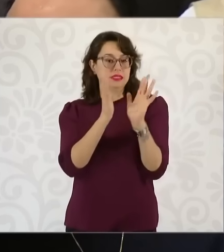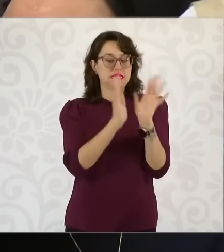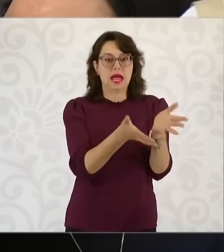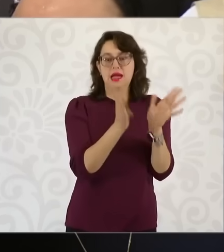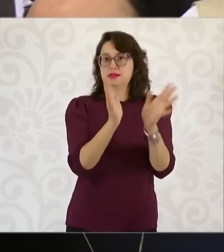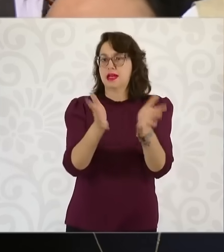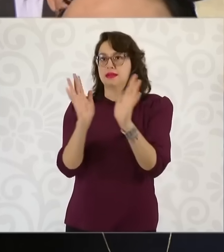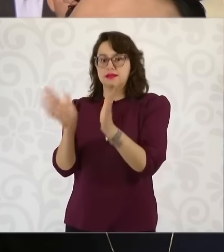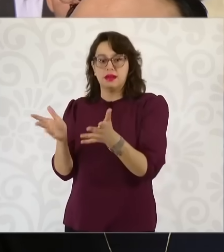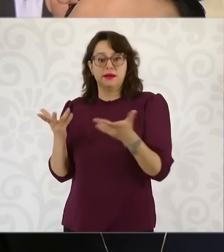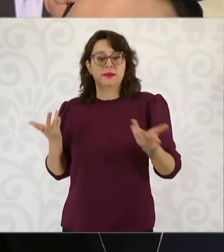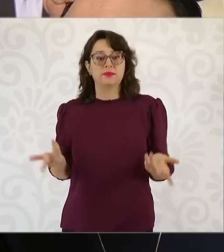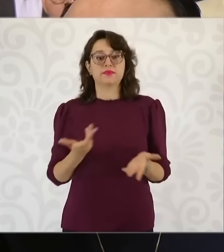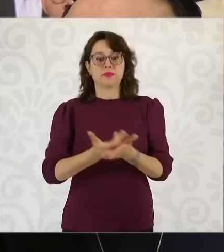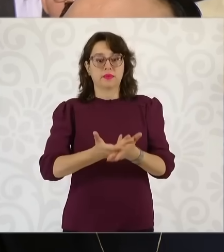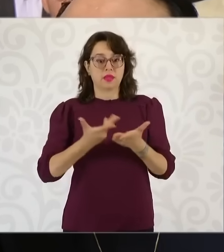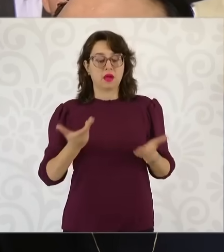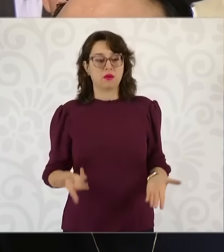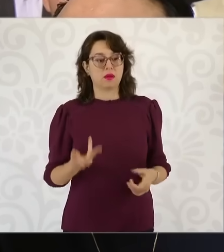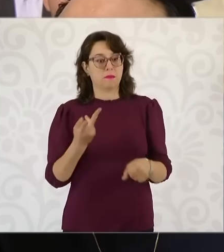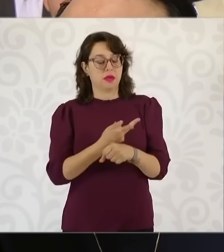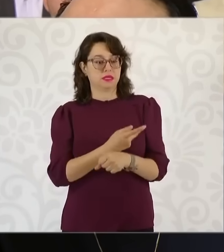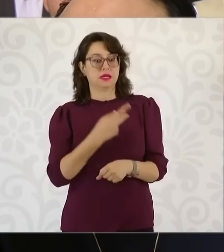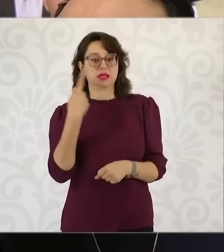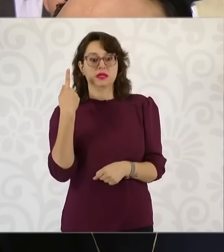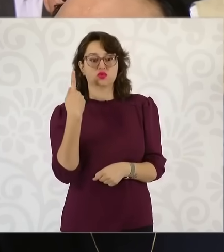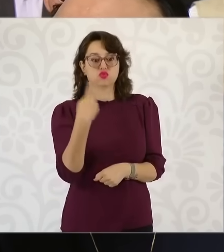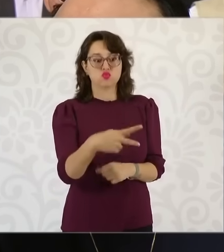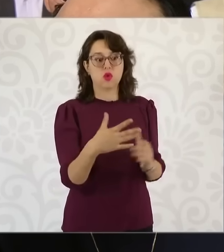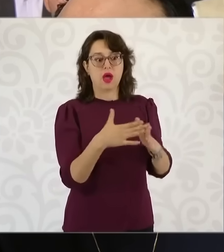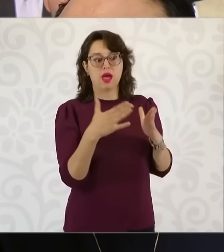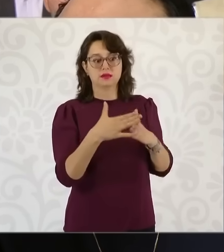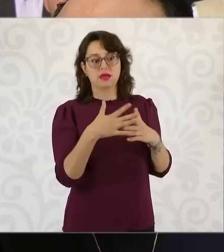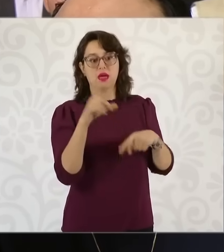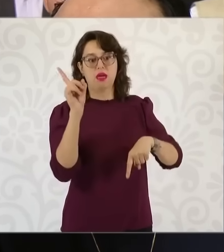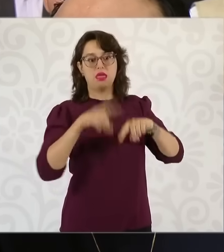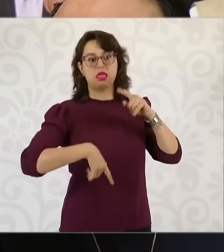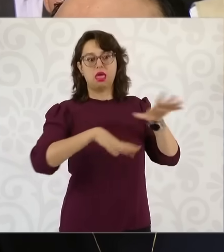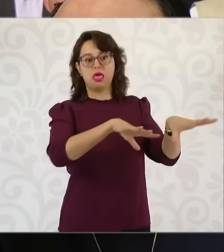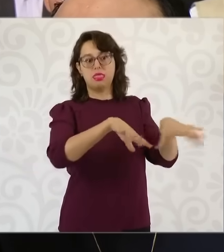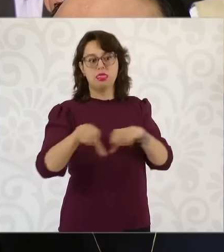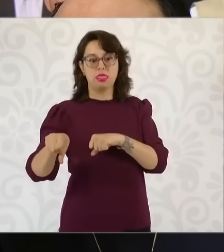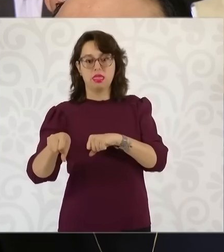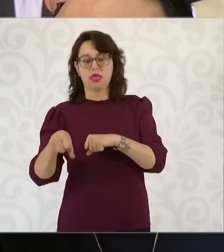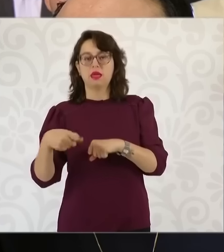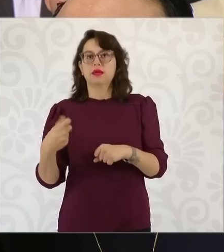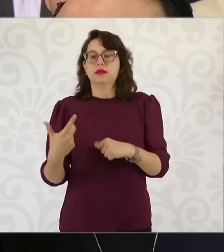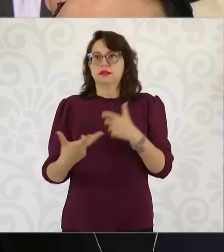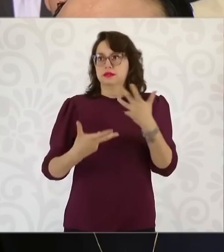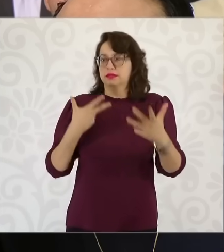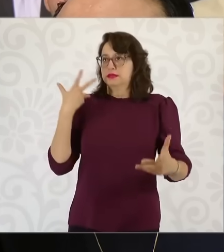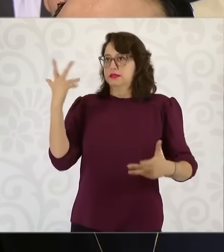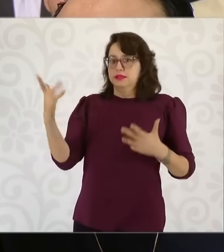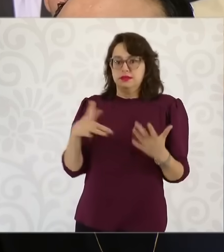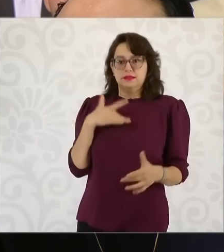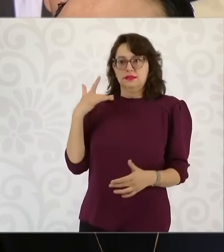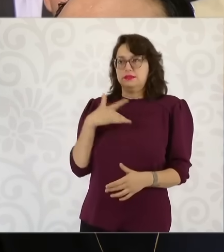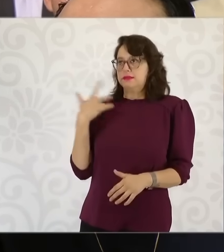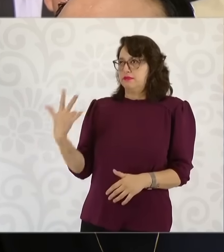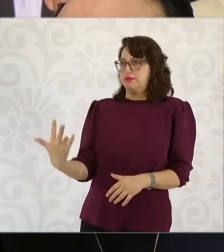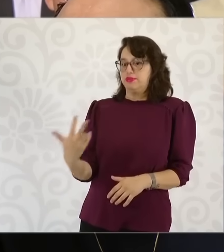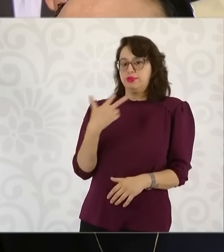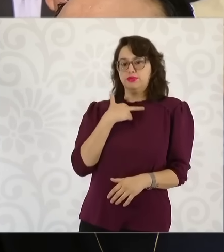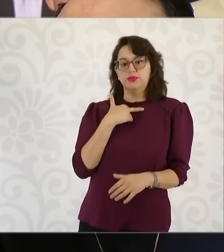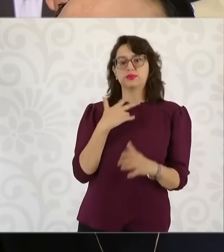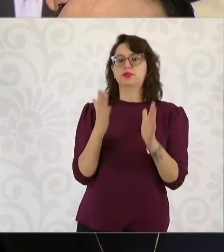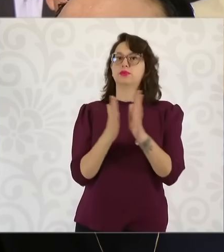o ejidatarios quieren quitarles estos terrenos, quieren quitarles estas viviendas y lo único que están pues pidiendo es que se revise su